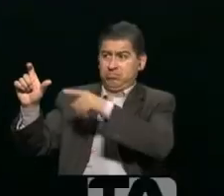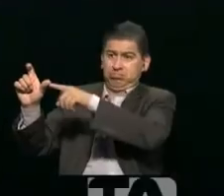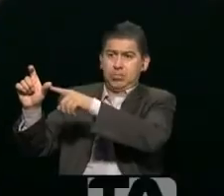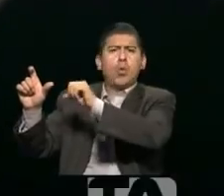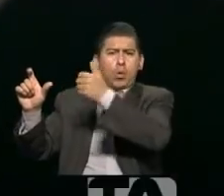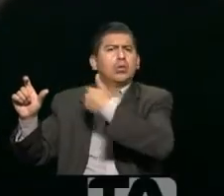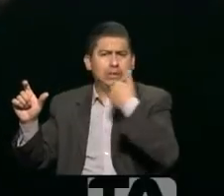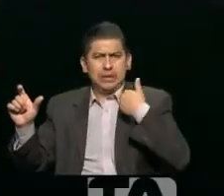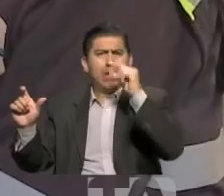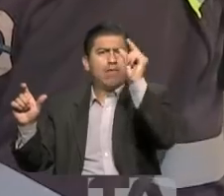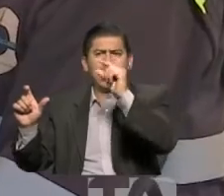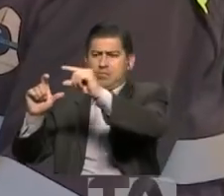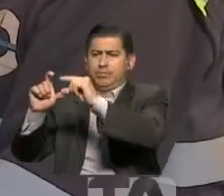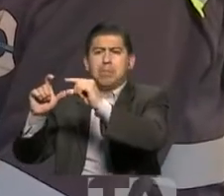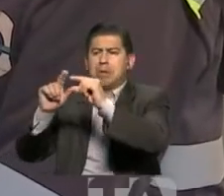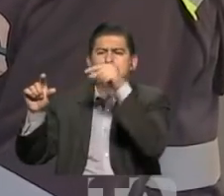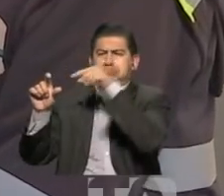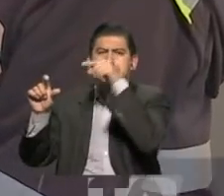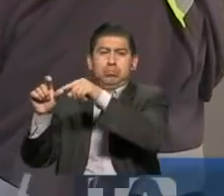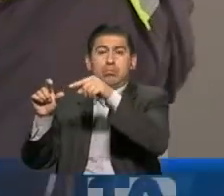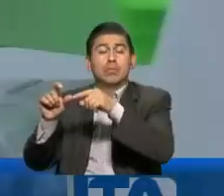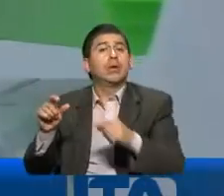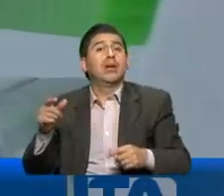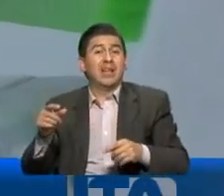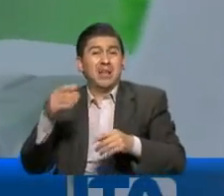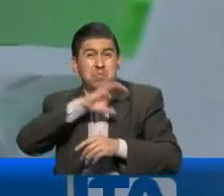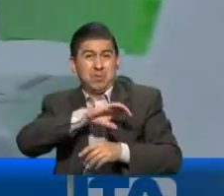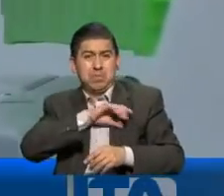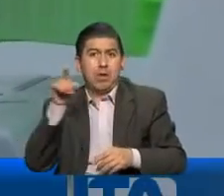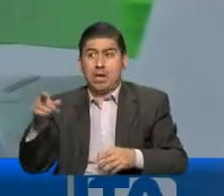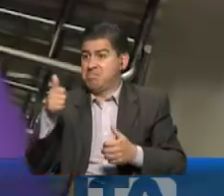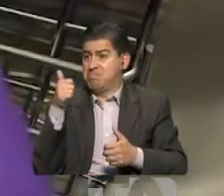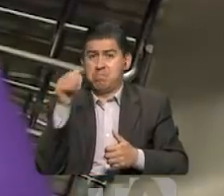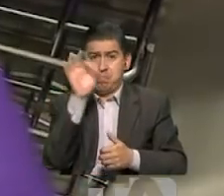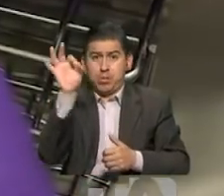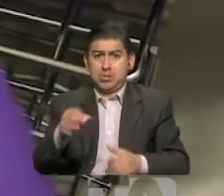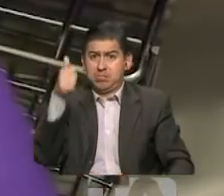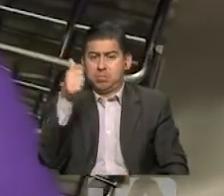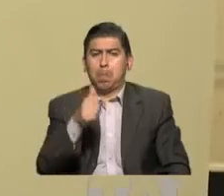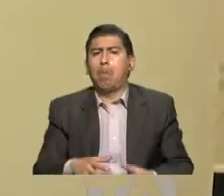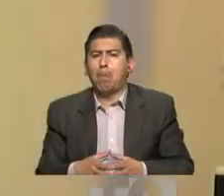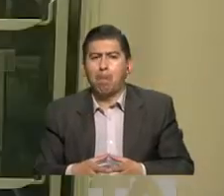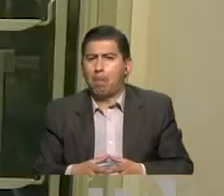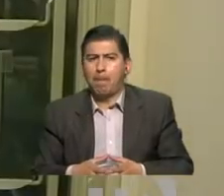que vendió, y que las pruebas que Yunda avaló desde un inicio no tienen la efectividad